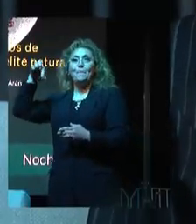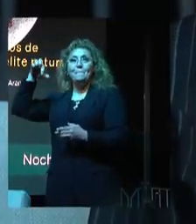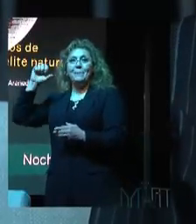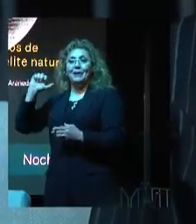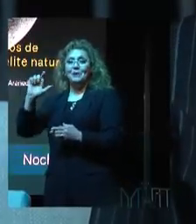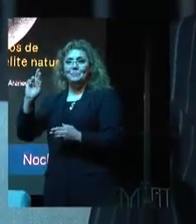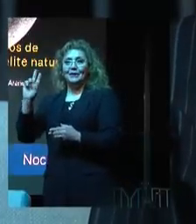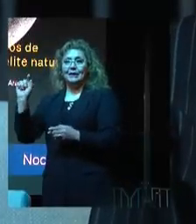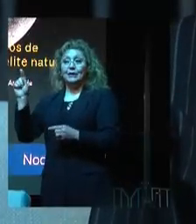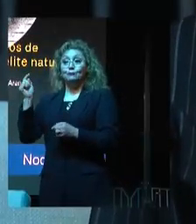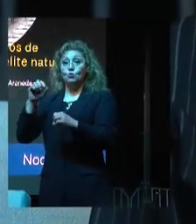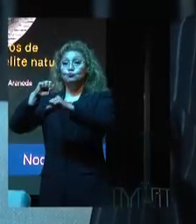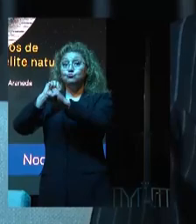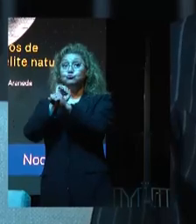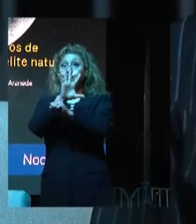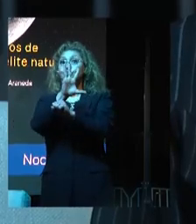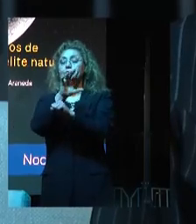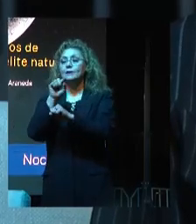es que,